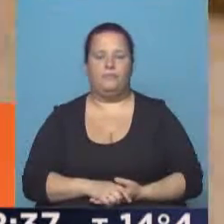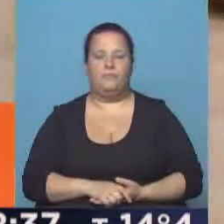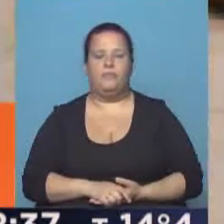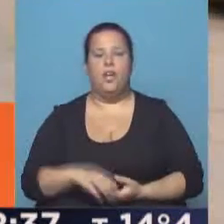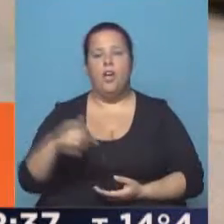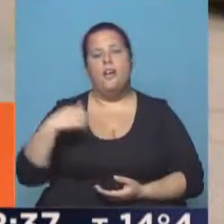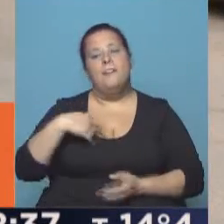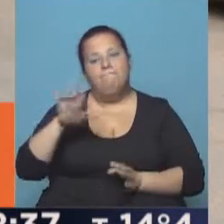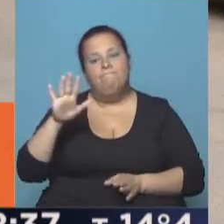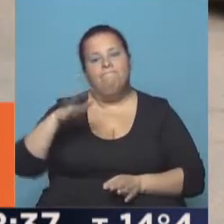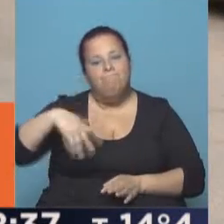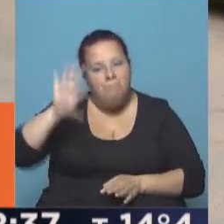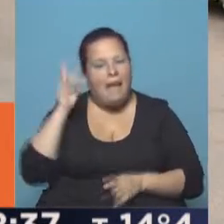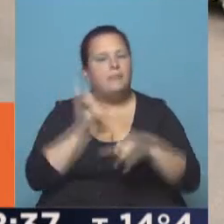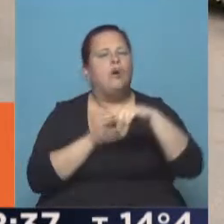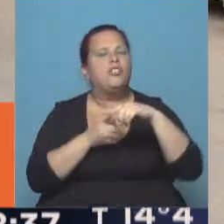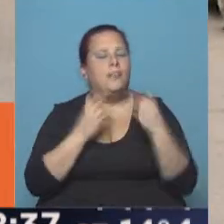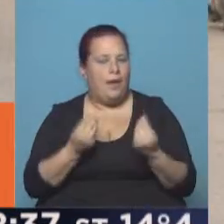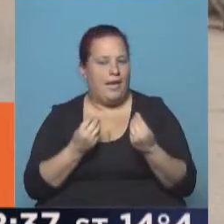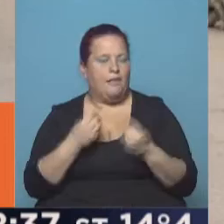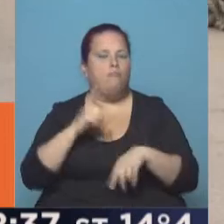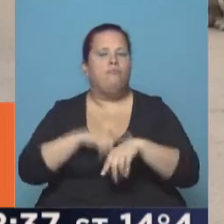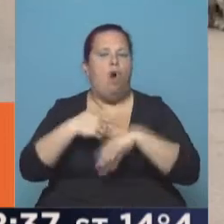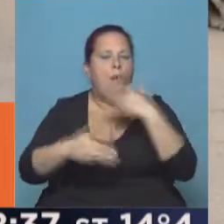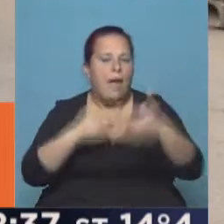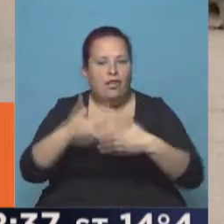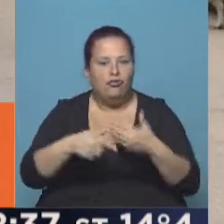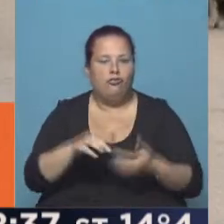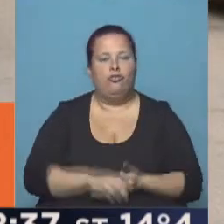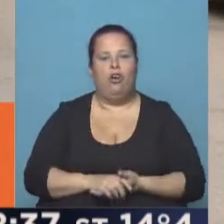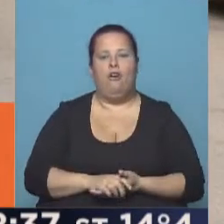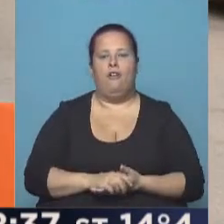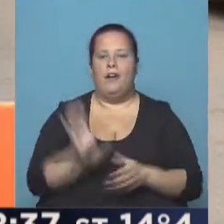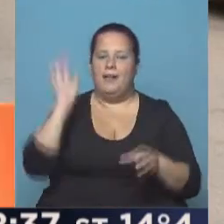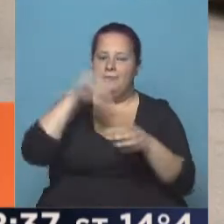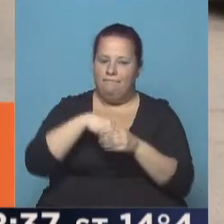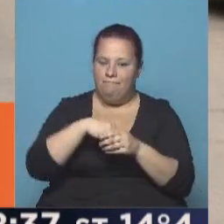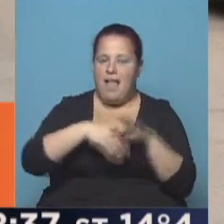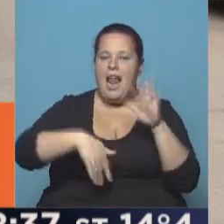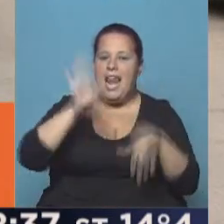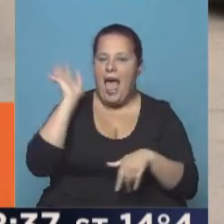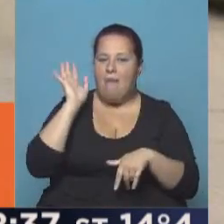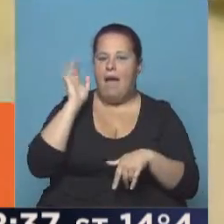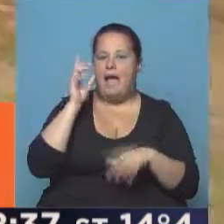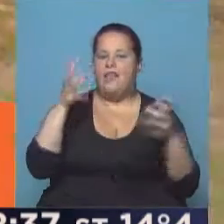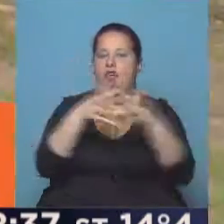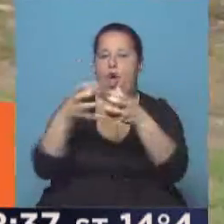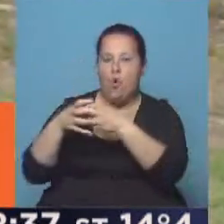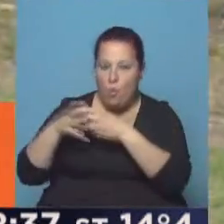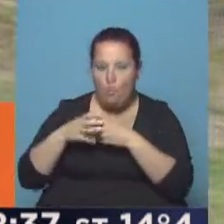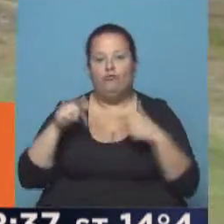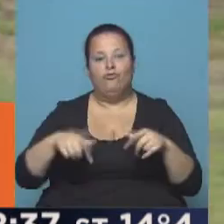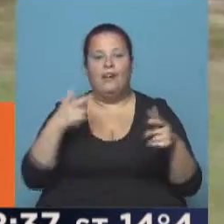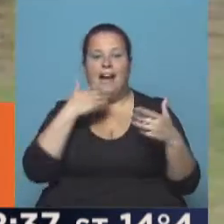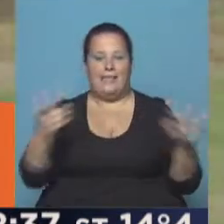Yo diría la parte más positiva es el proceso en el que se ha insertado gran parte de las organizaciones, por lo cual está